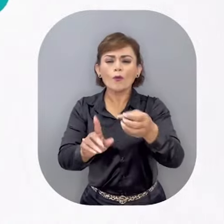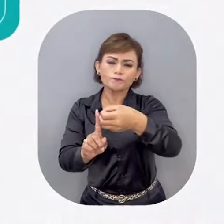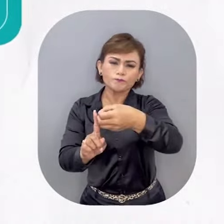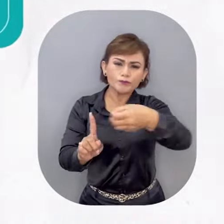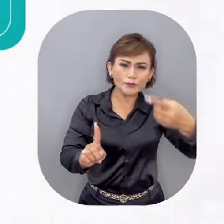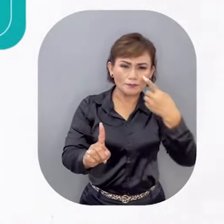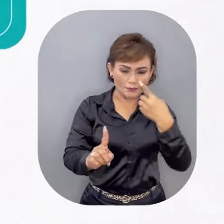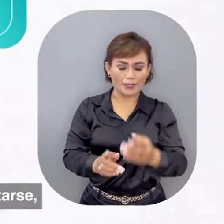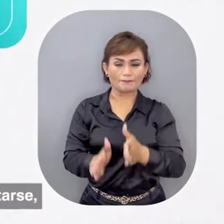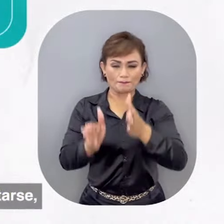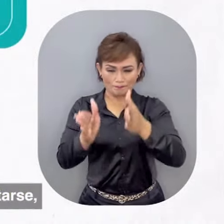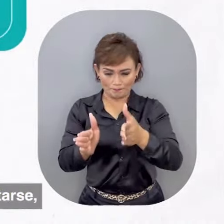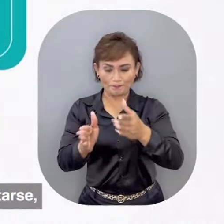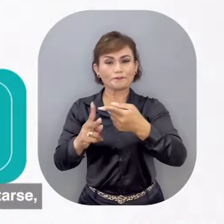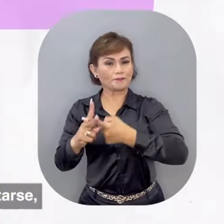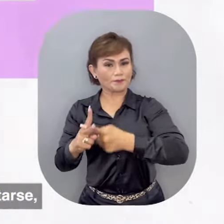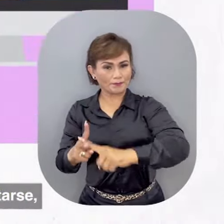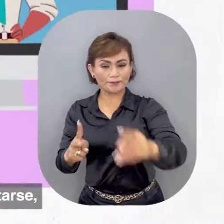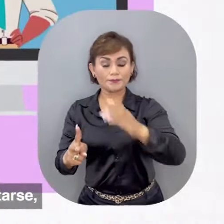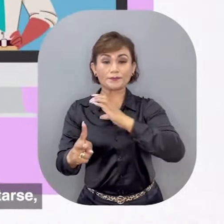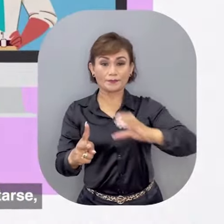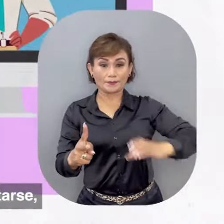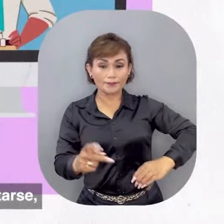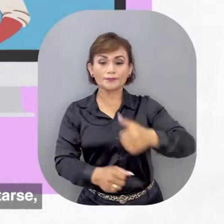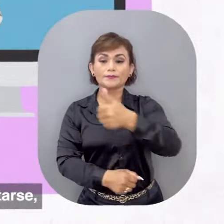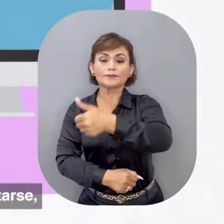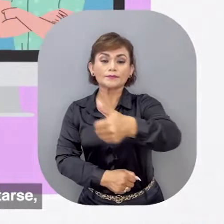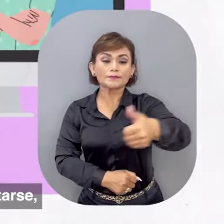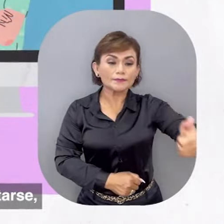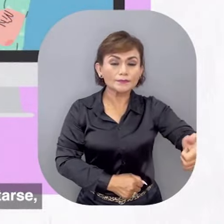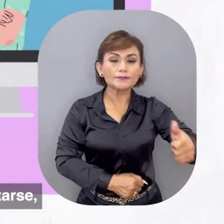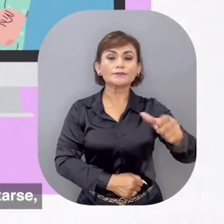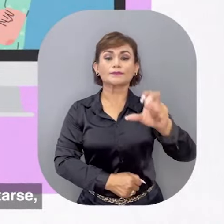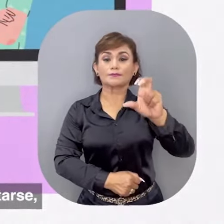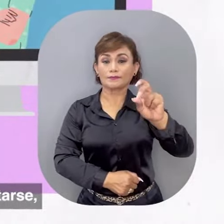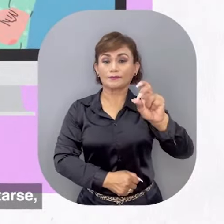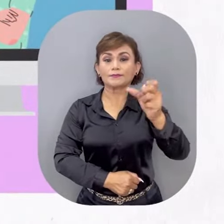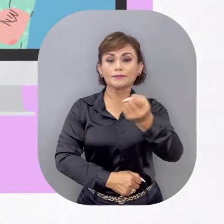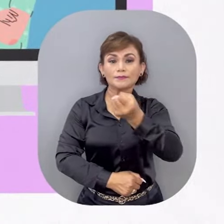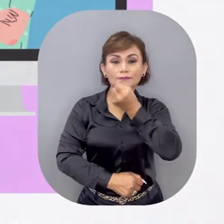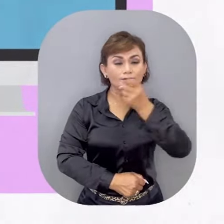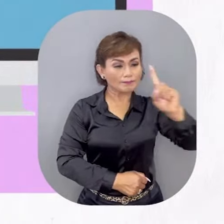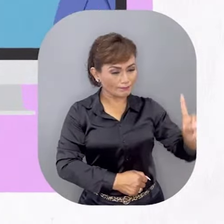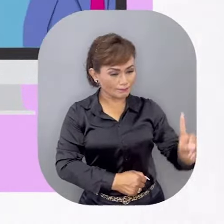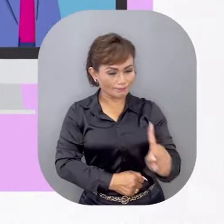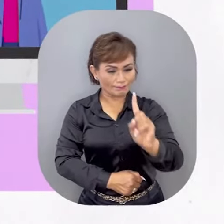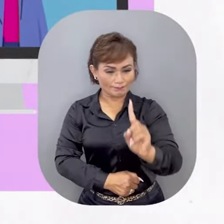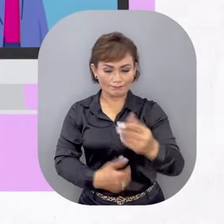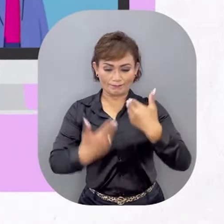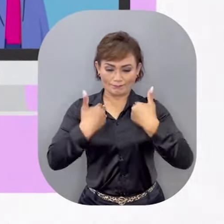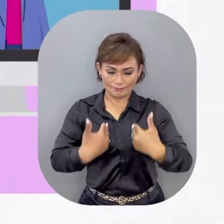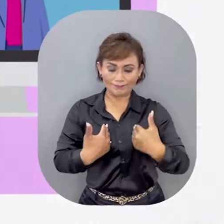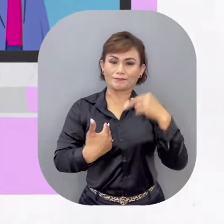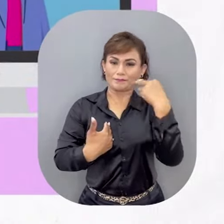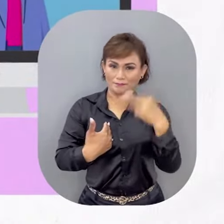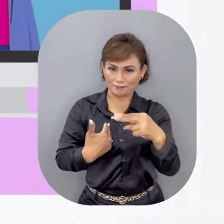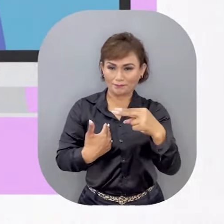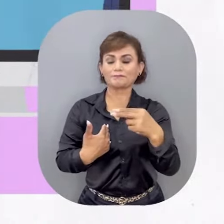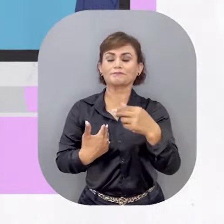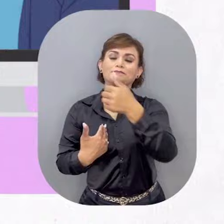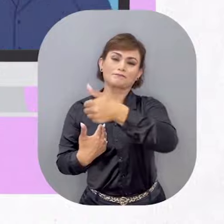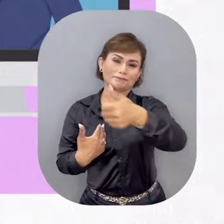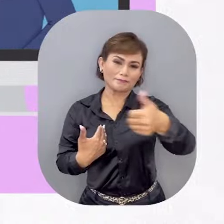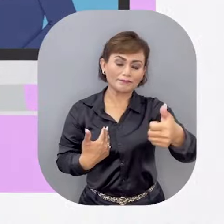siguiente. Entrada. Cada candidatura tendrá hasta 30 segundos para presentarse en el orden de participación que fue